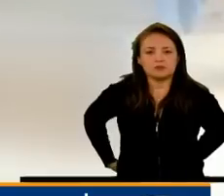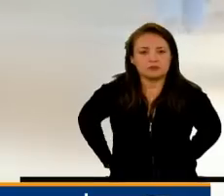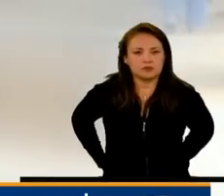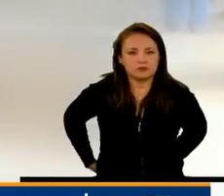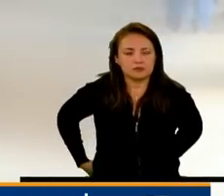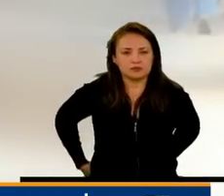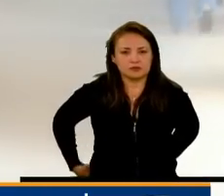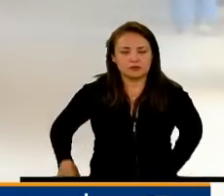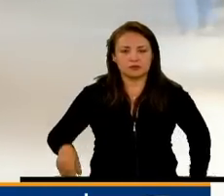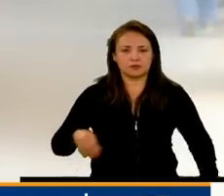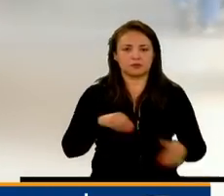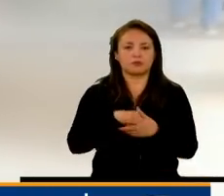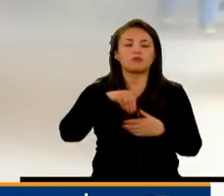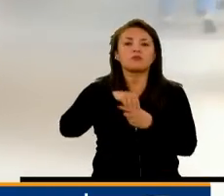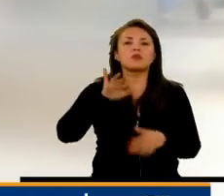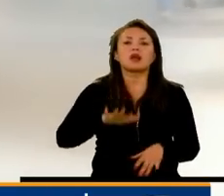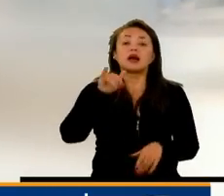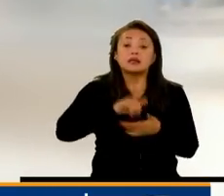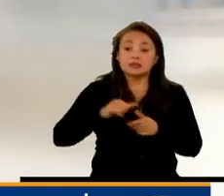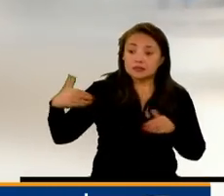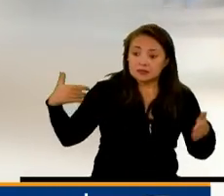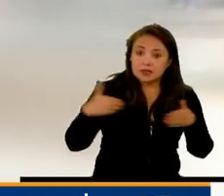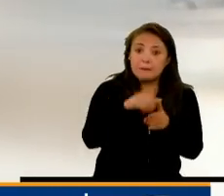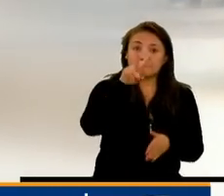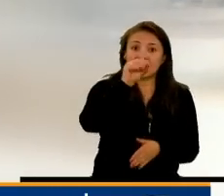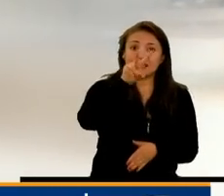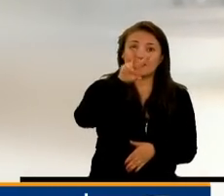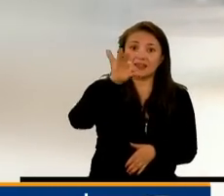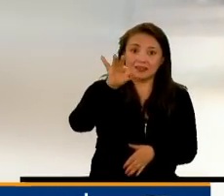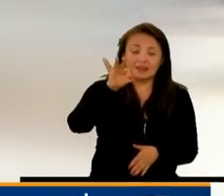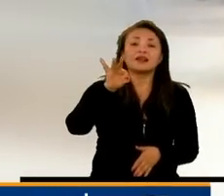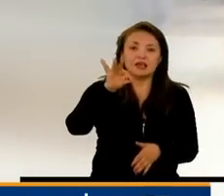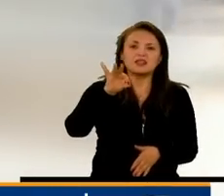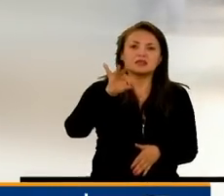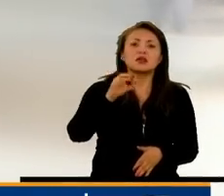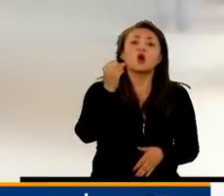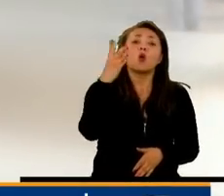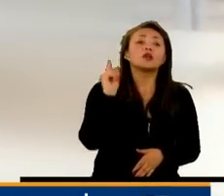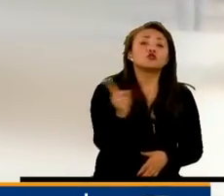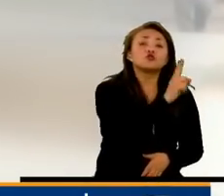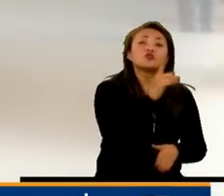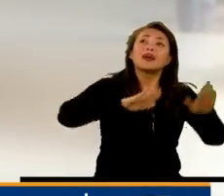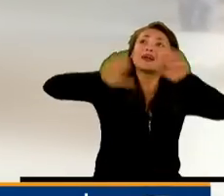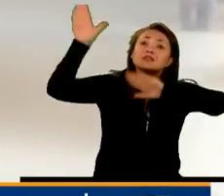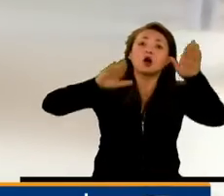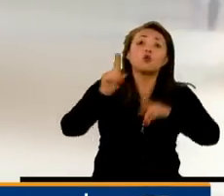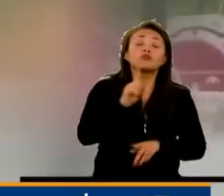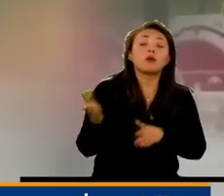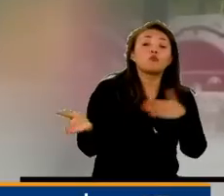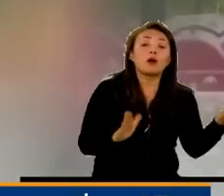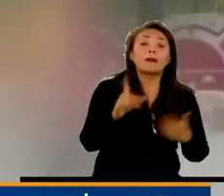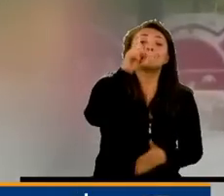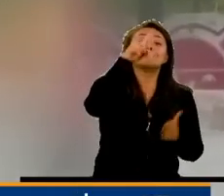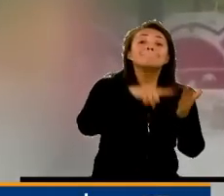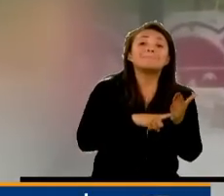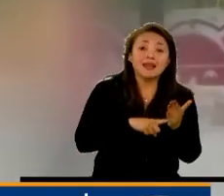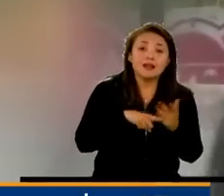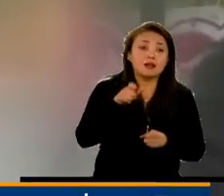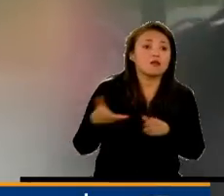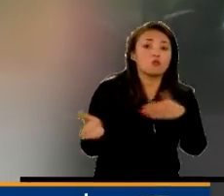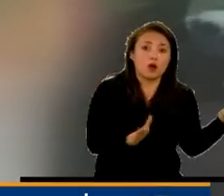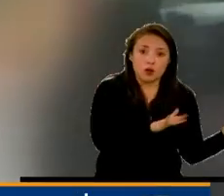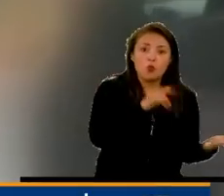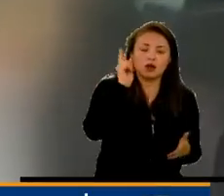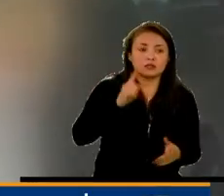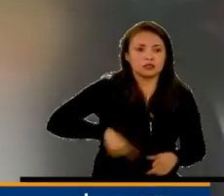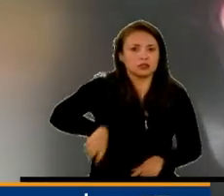extranjeros. En lo que va del 2023, más de 20 extranjeros han muerto en Medellín por múltiples causas. Le preocupa a los